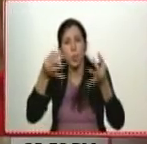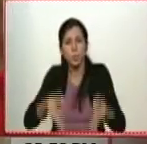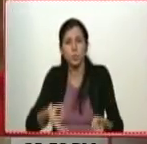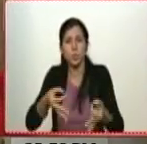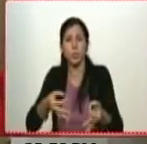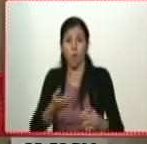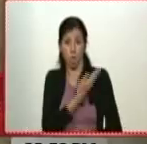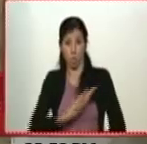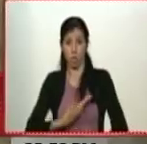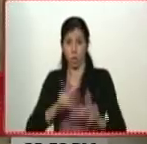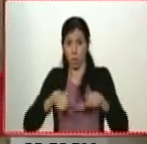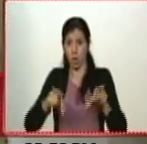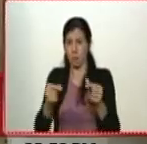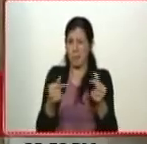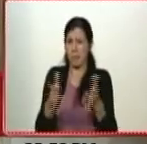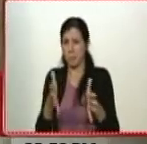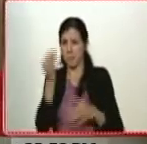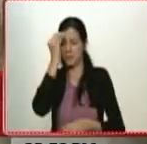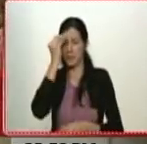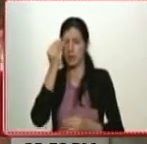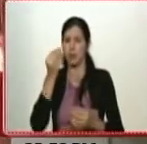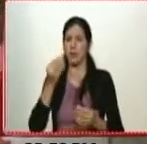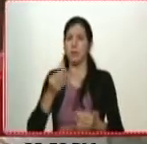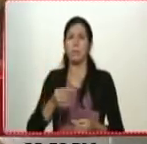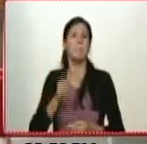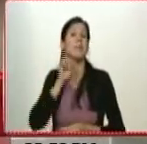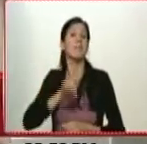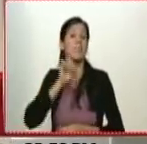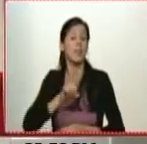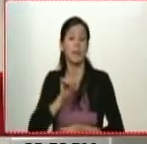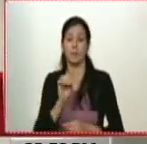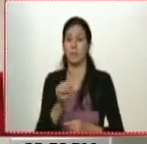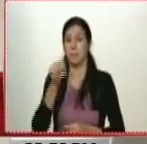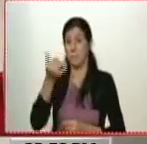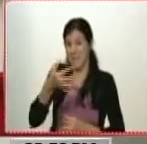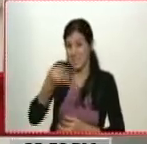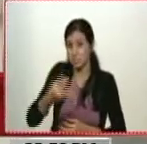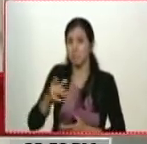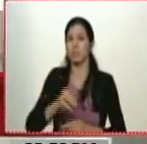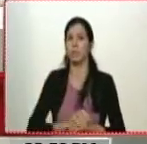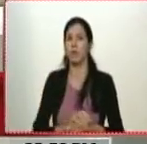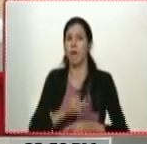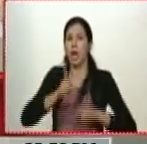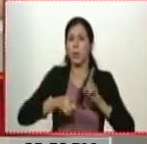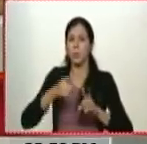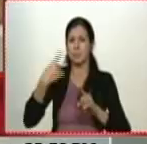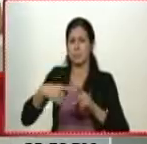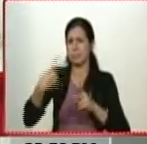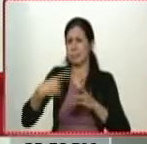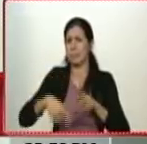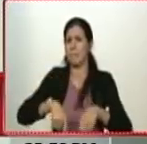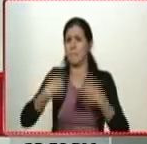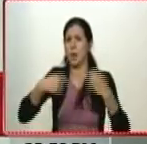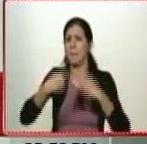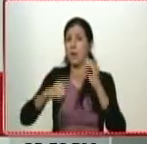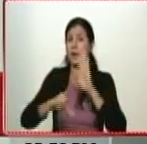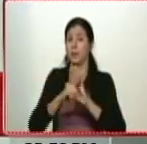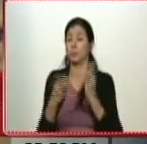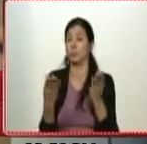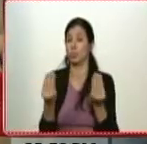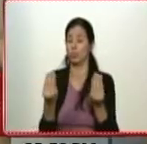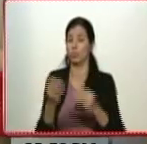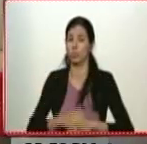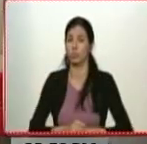estos locales calculaban la venta a un precio irreal, escondiendo detrás un conjunto de delitos contemplados en la ley. Nuestra